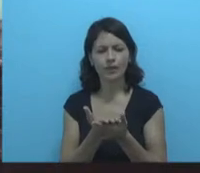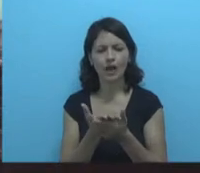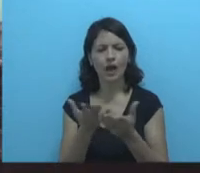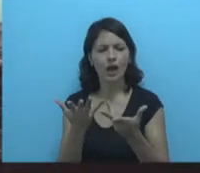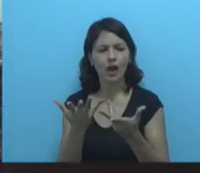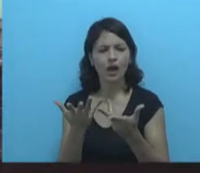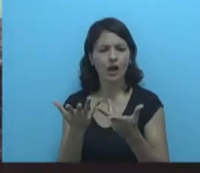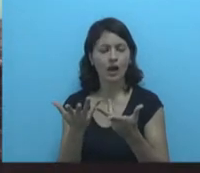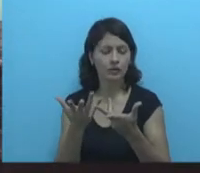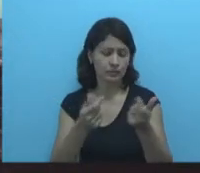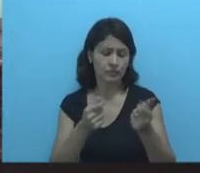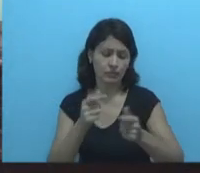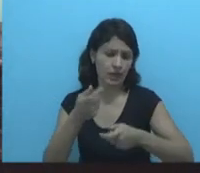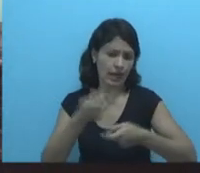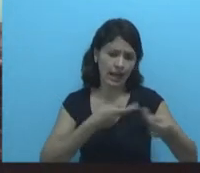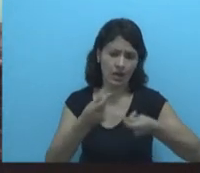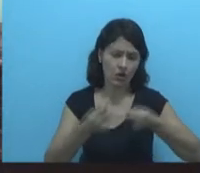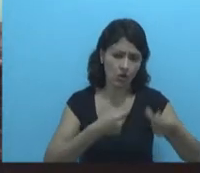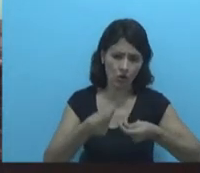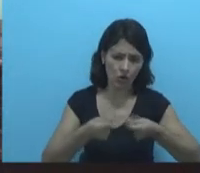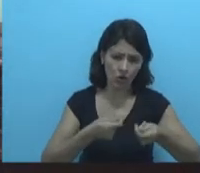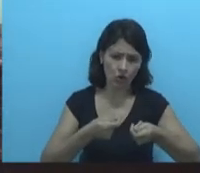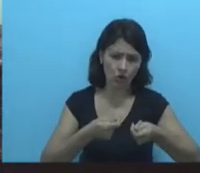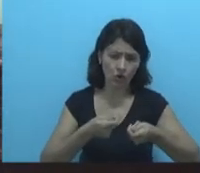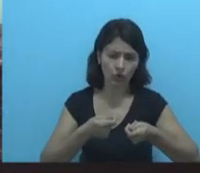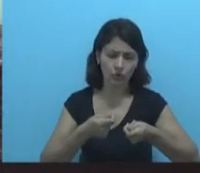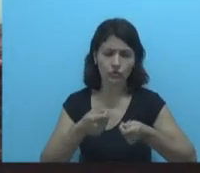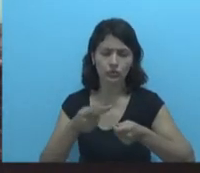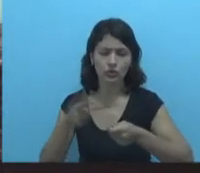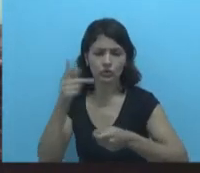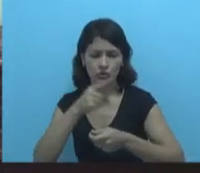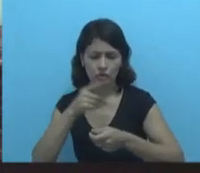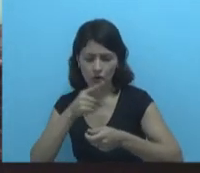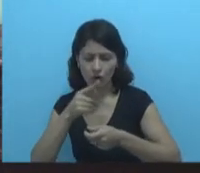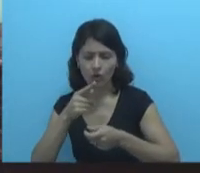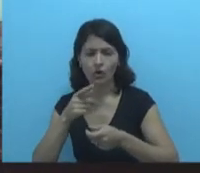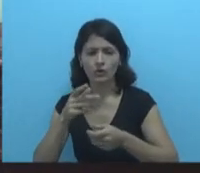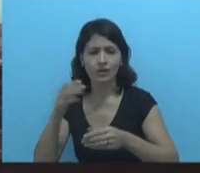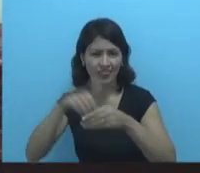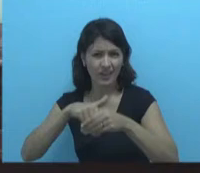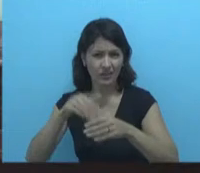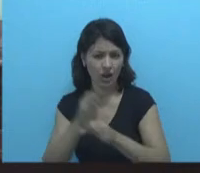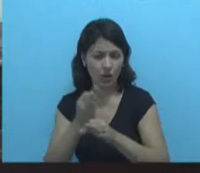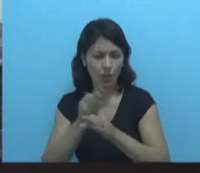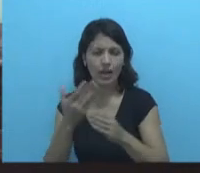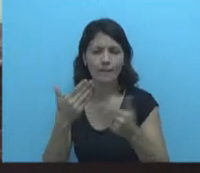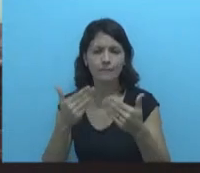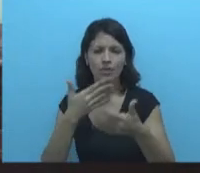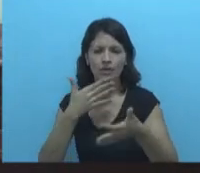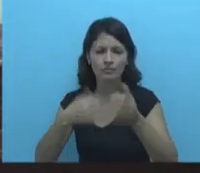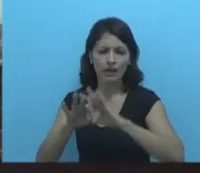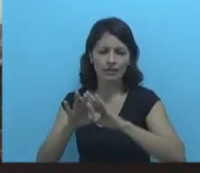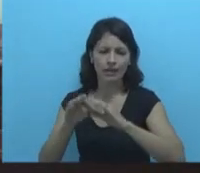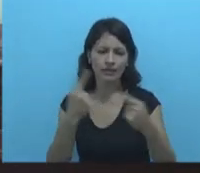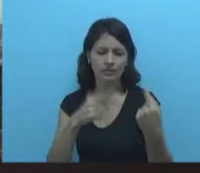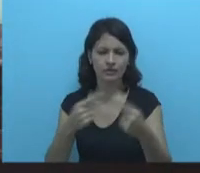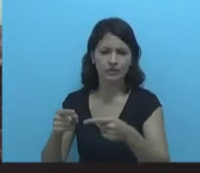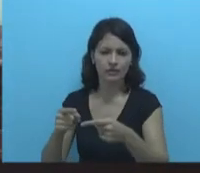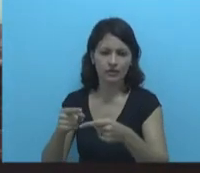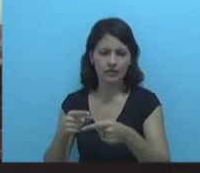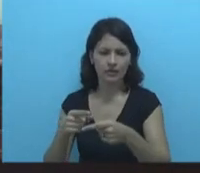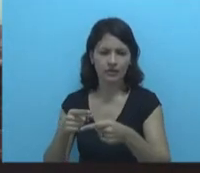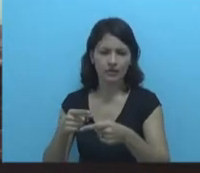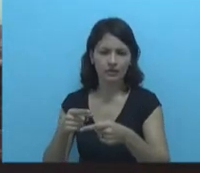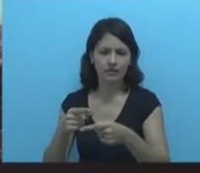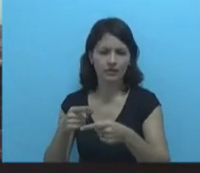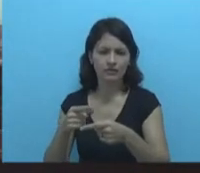comercios integrantes del rubro cantinas y kioscos escolares de la provincia autorización para la venta de productos fraccionados y